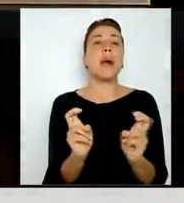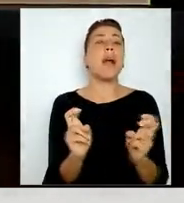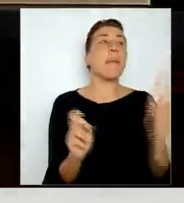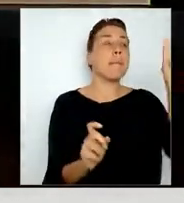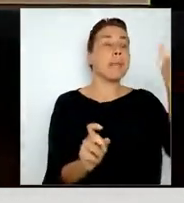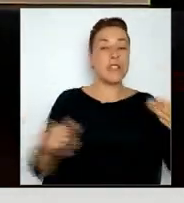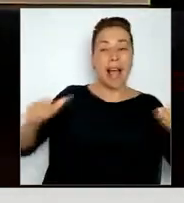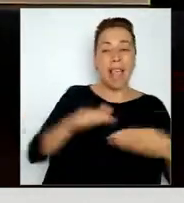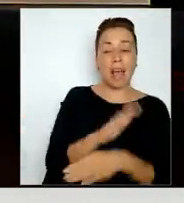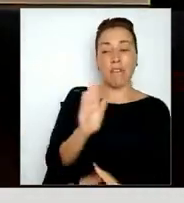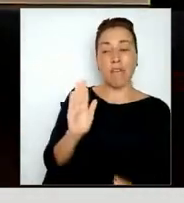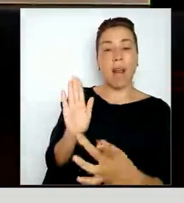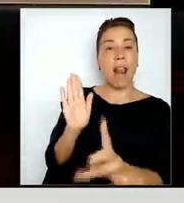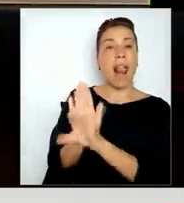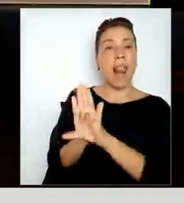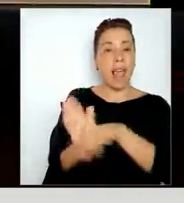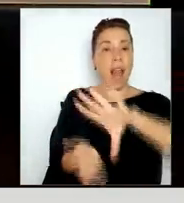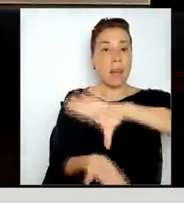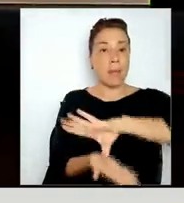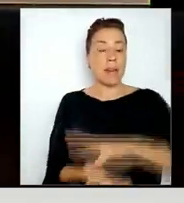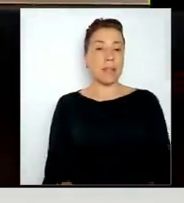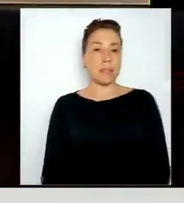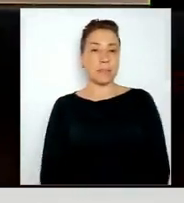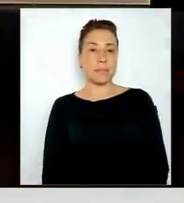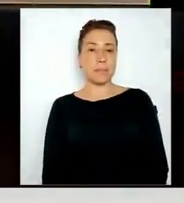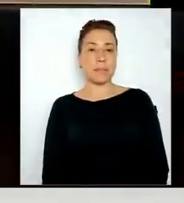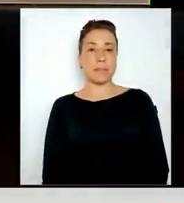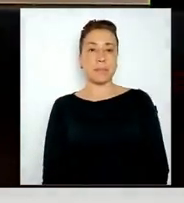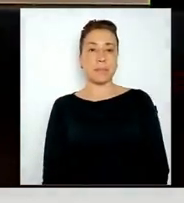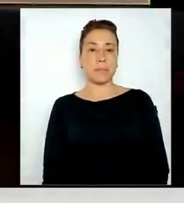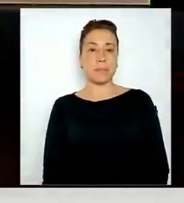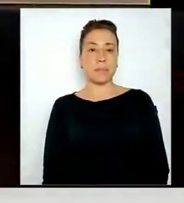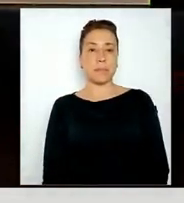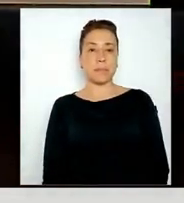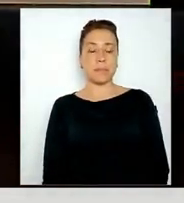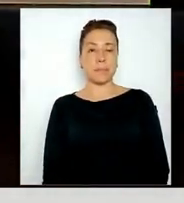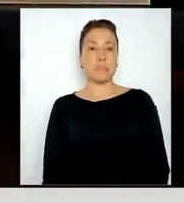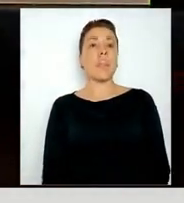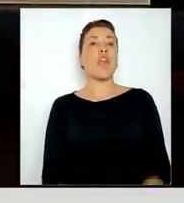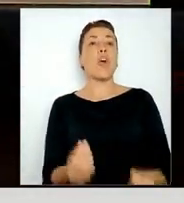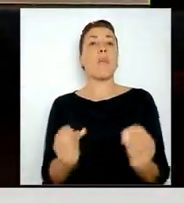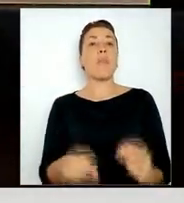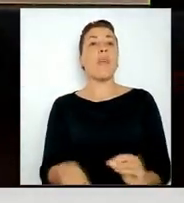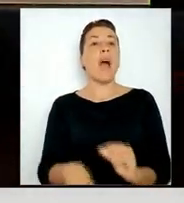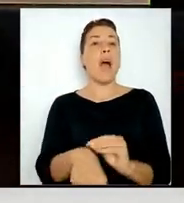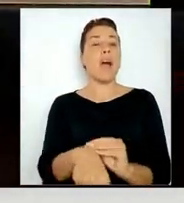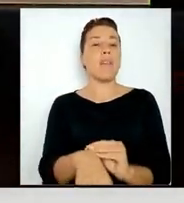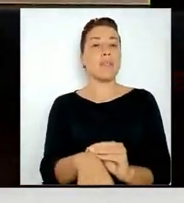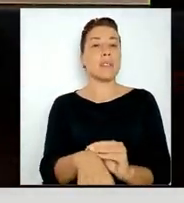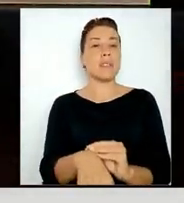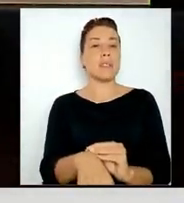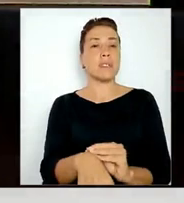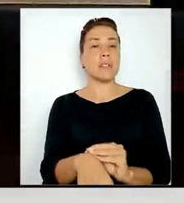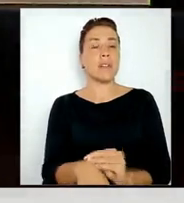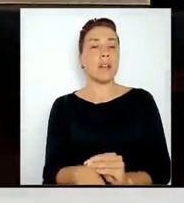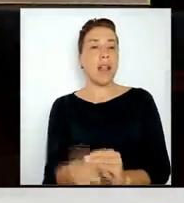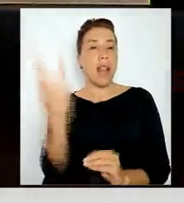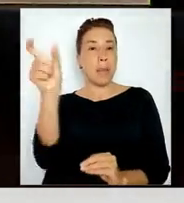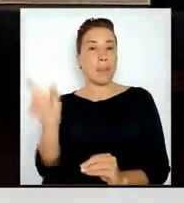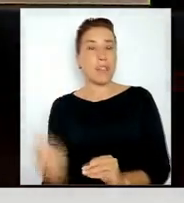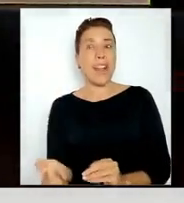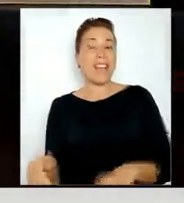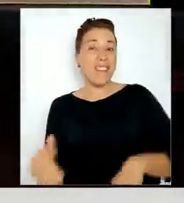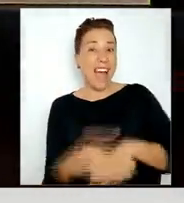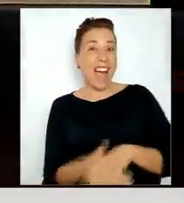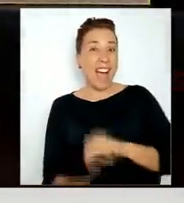o ilegales primero respecto a la notificación presidente uno esperaría que después de esto